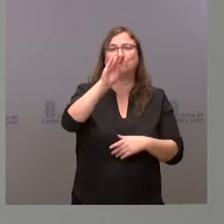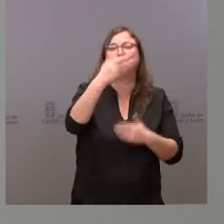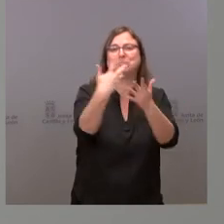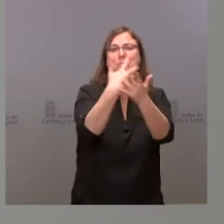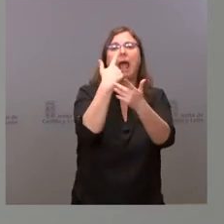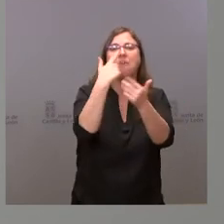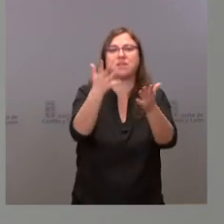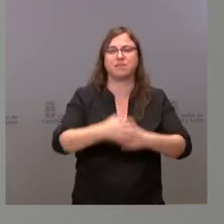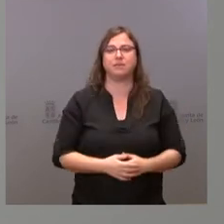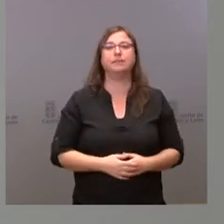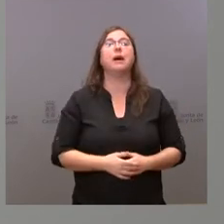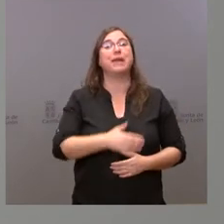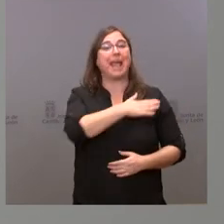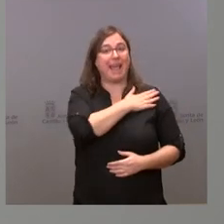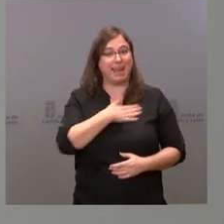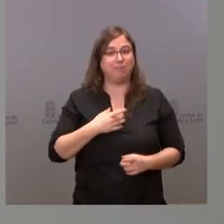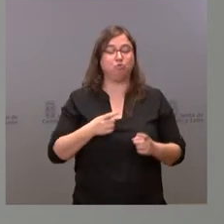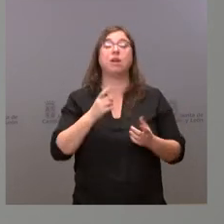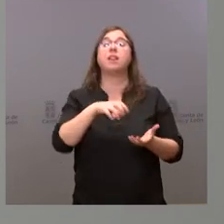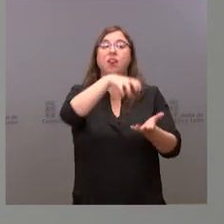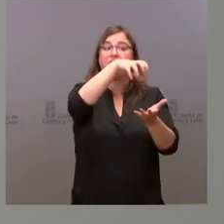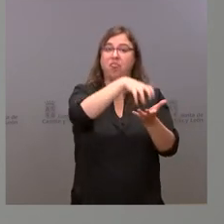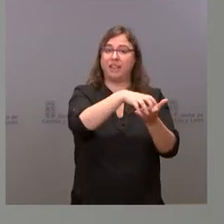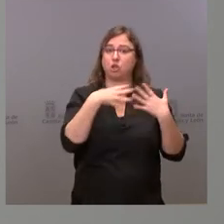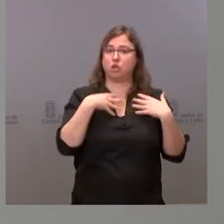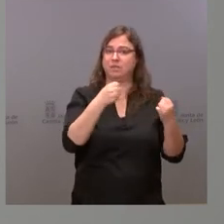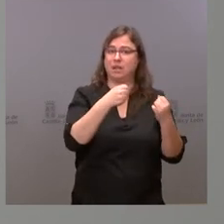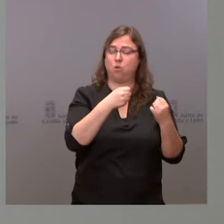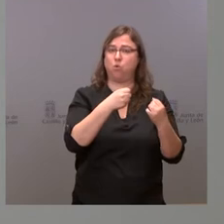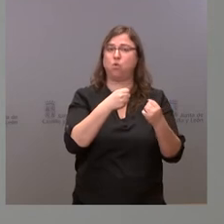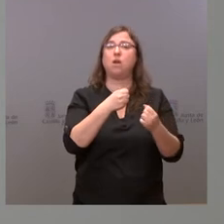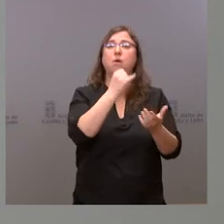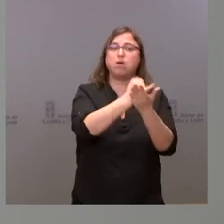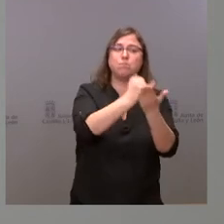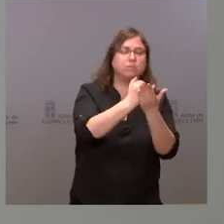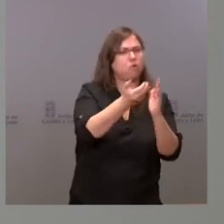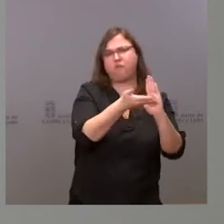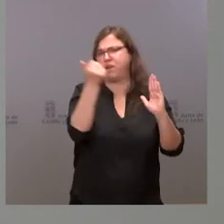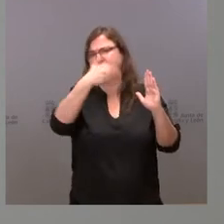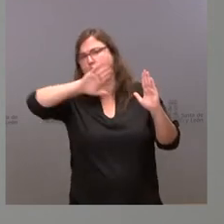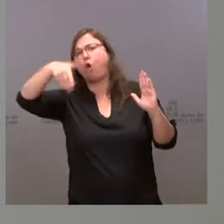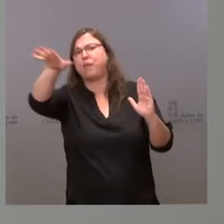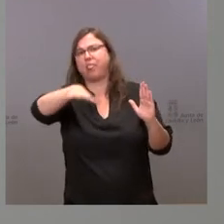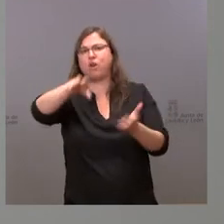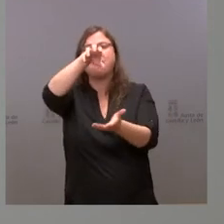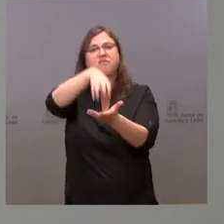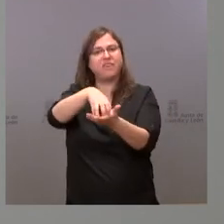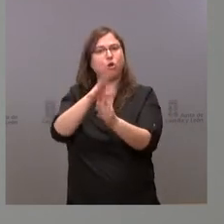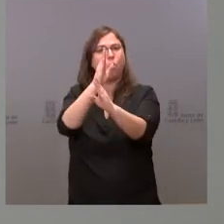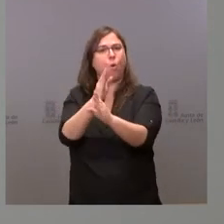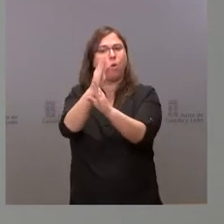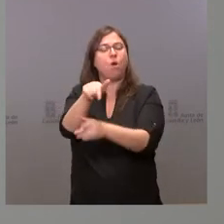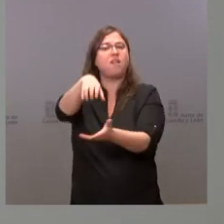sacar todo lo posible de los centros de salud es decir y queremos poner puntos fijos de test en